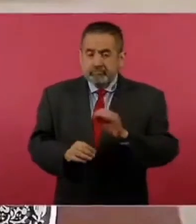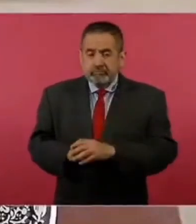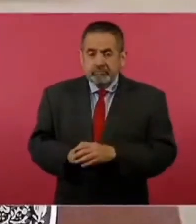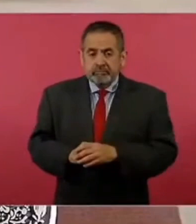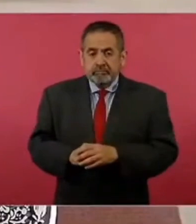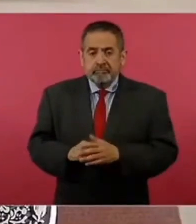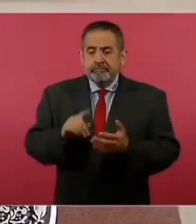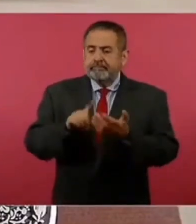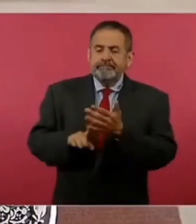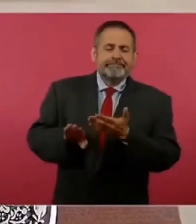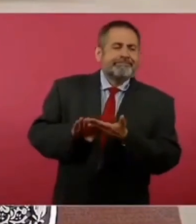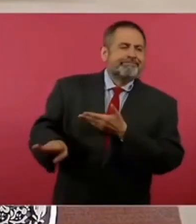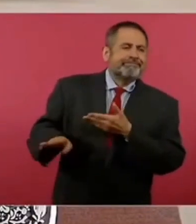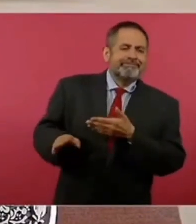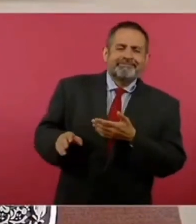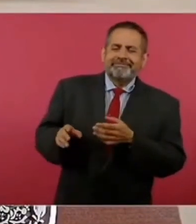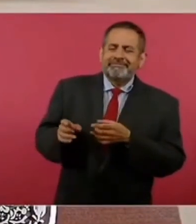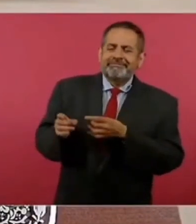racias